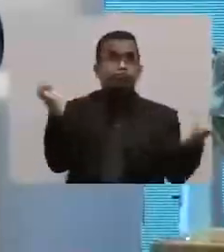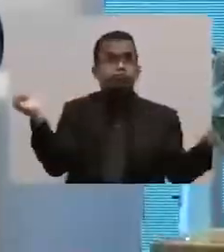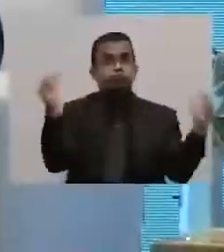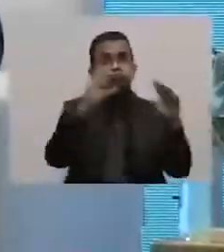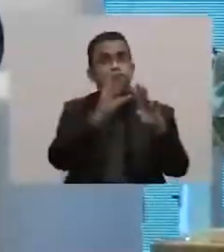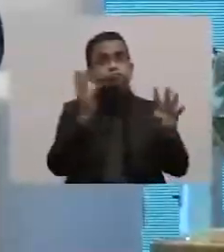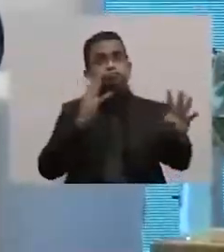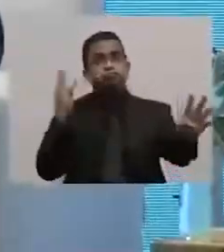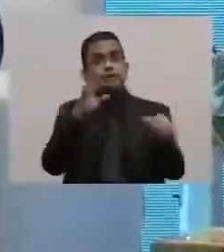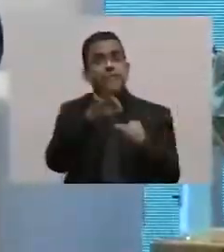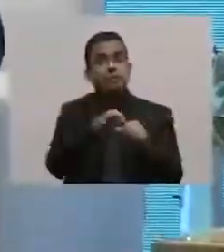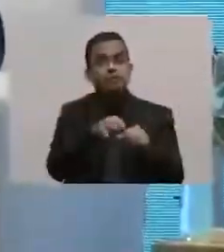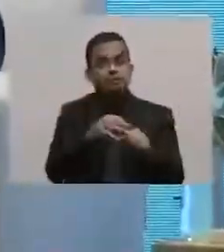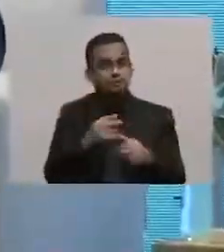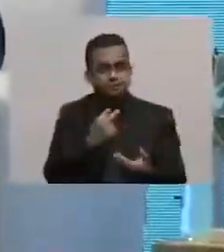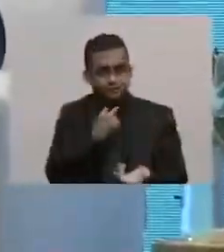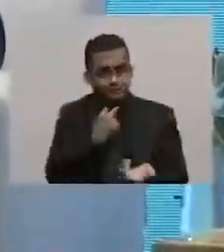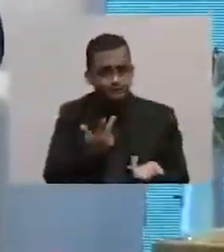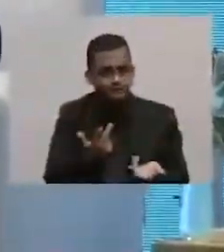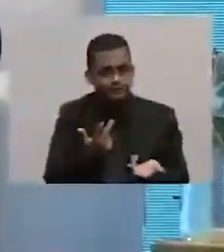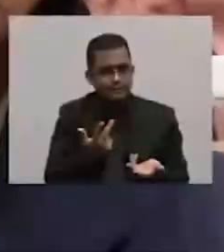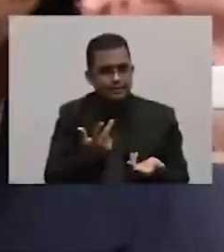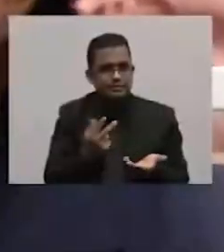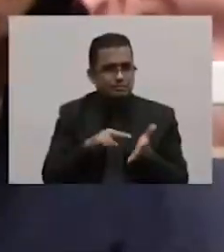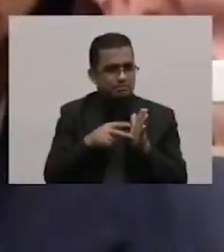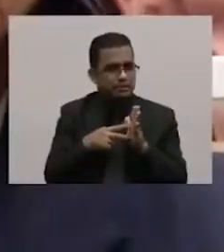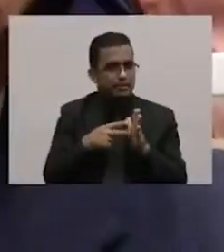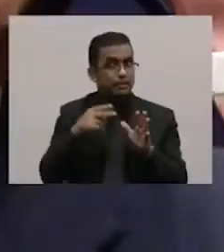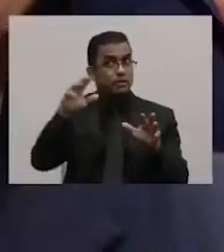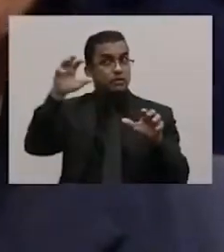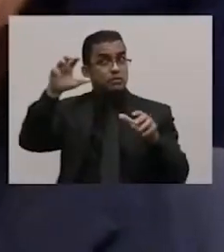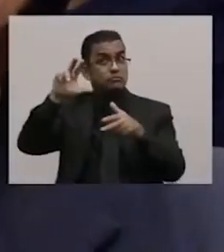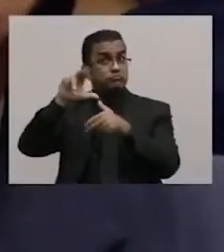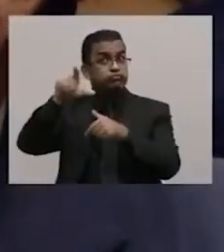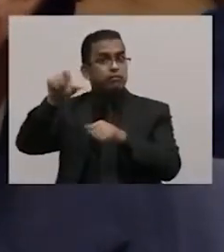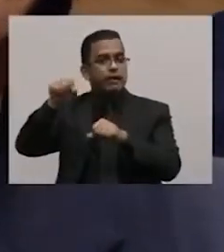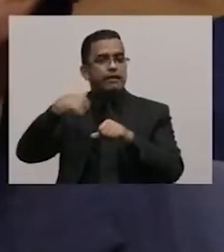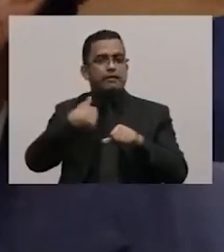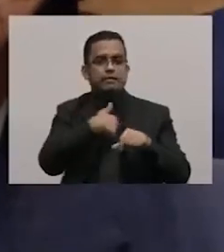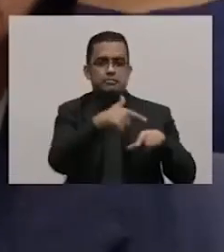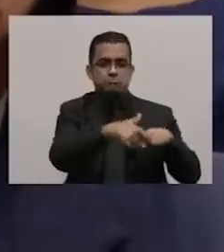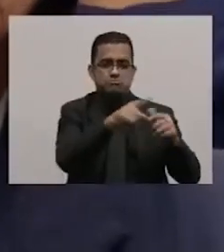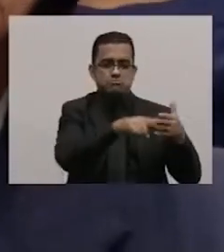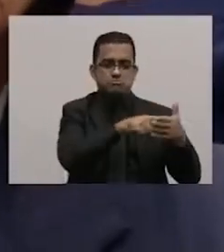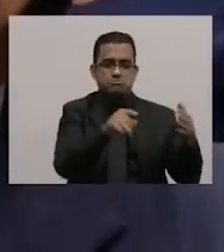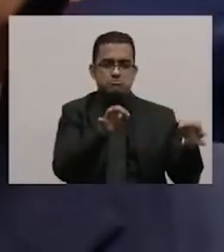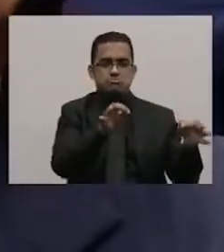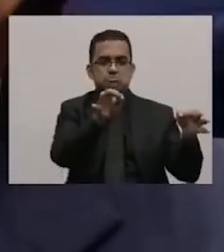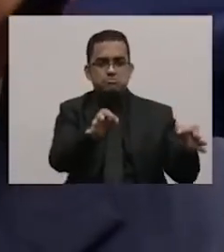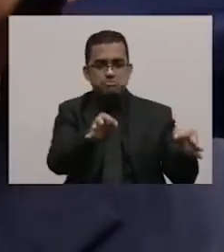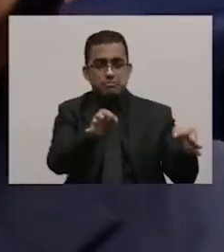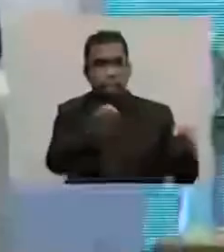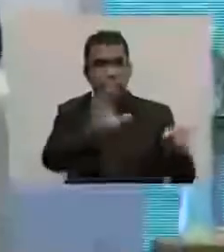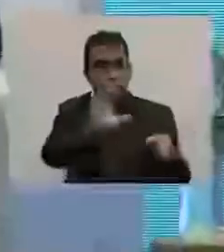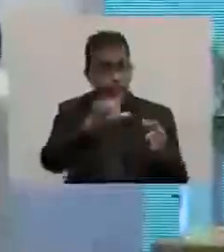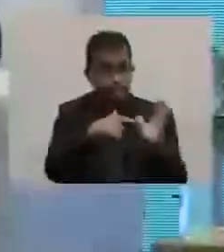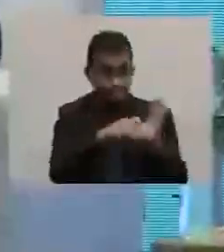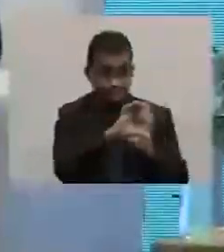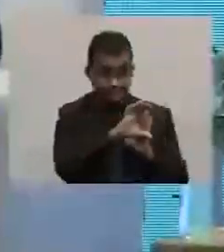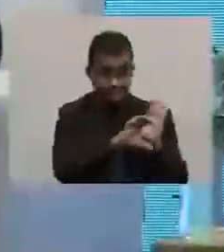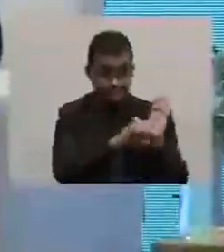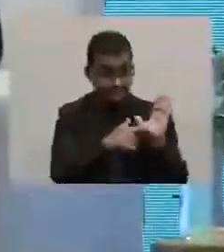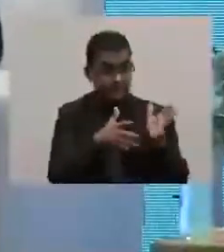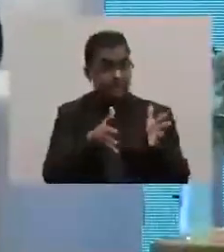votar. Por tanto, pueden ser razones de suspender unas elecciones. Sin embargo, ni en la Constitución ni en las